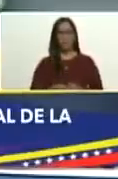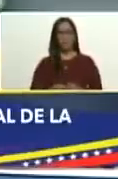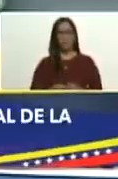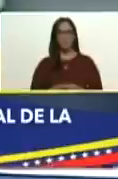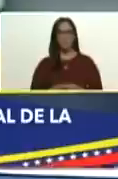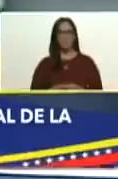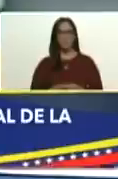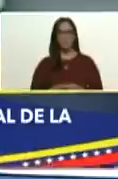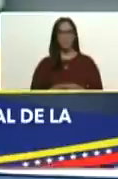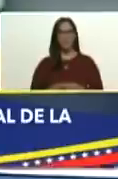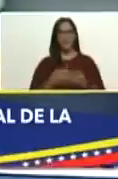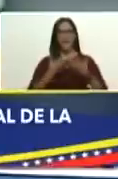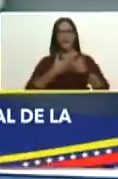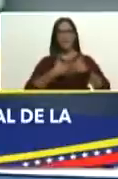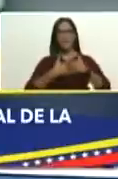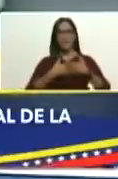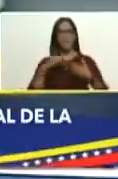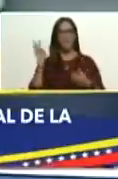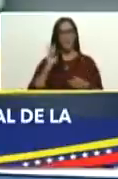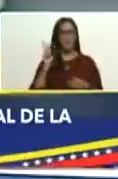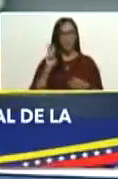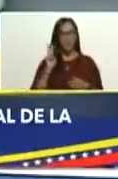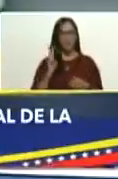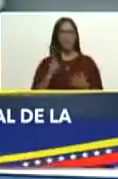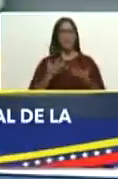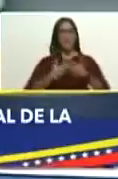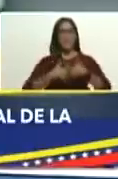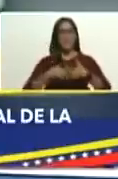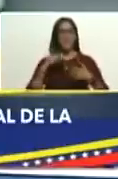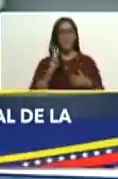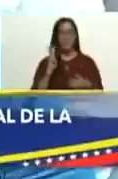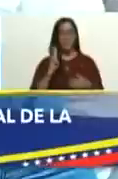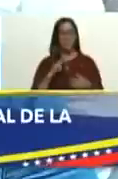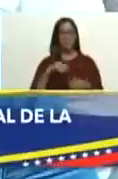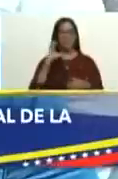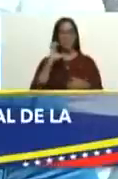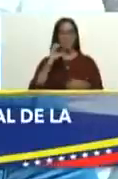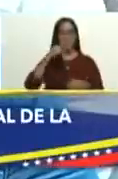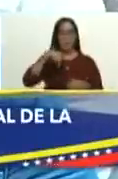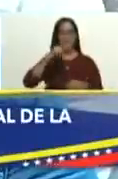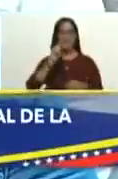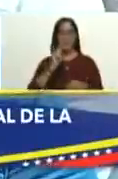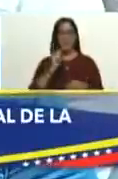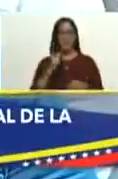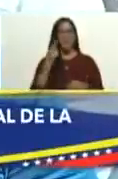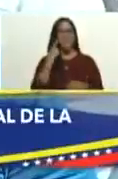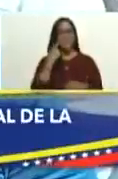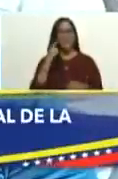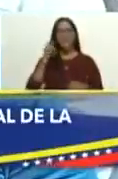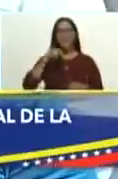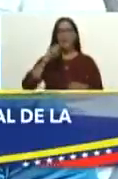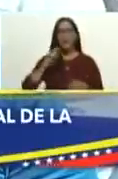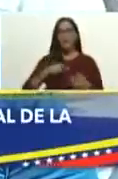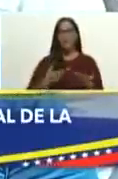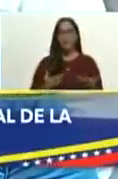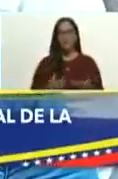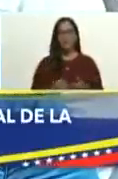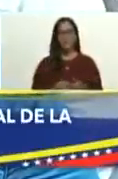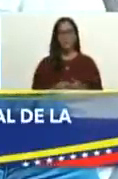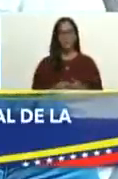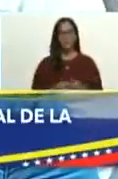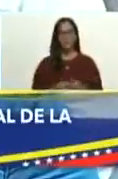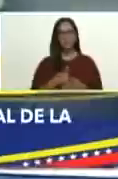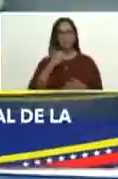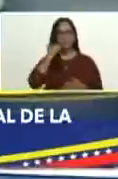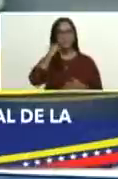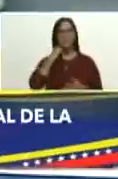al empresariado venezolano, a las empresas venezolanas, a los CPT, para ver qué necesitan. ¿Qué necesitan?